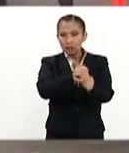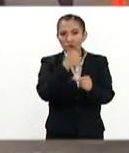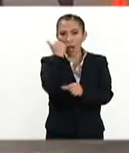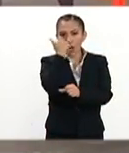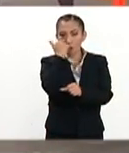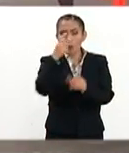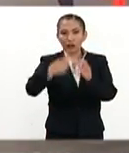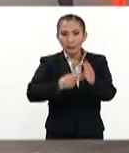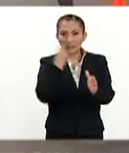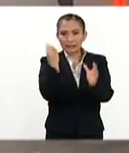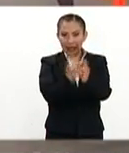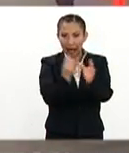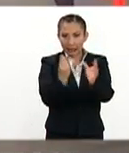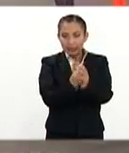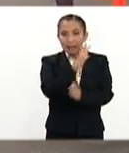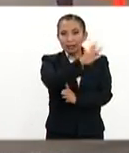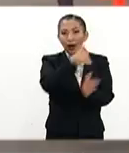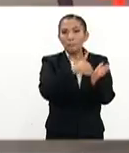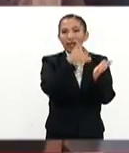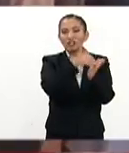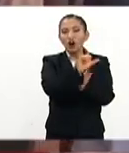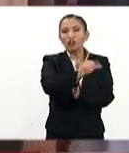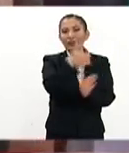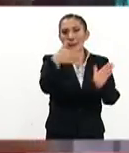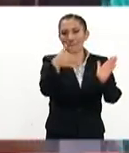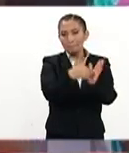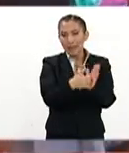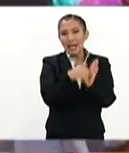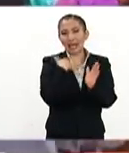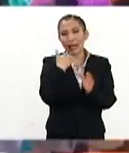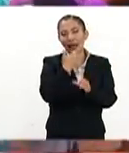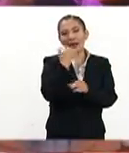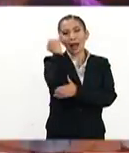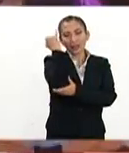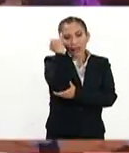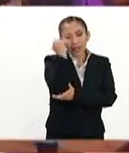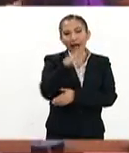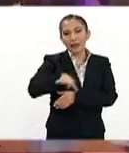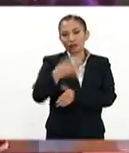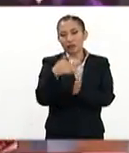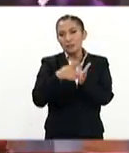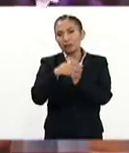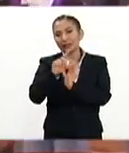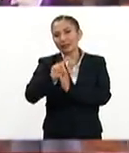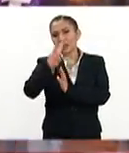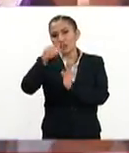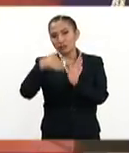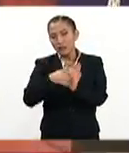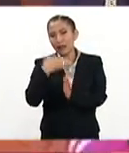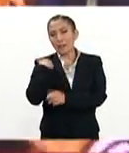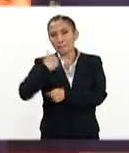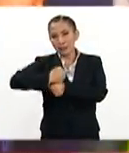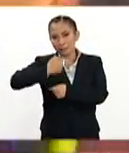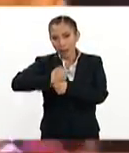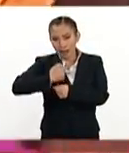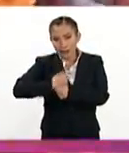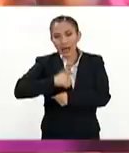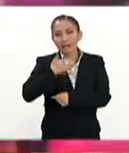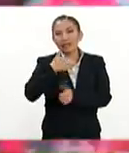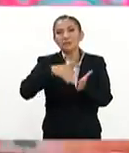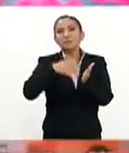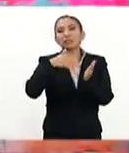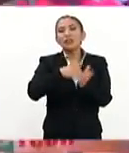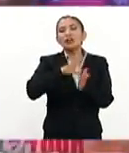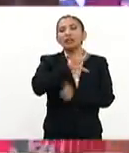que reanudarán actividades, 5.011.000 están en el nivel preescolar, 14.032.000 en educación primaria y